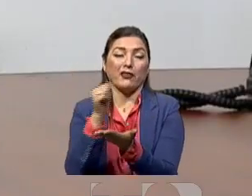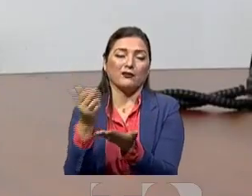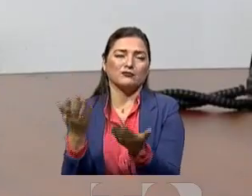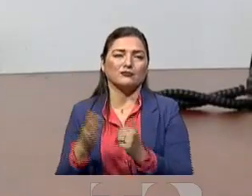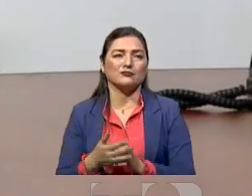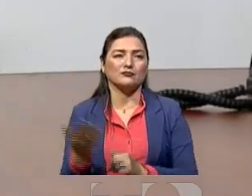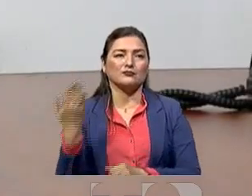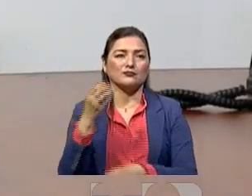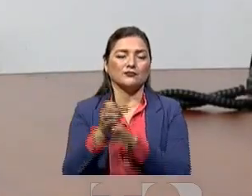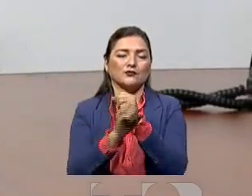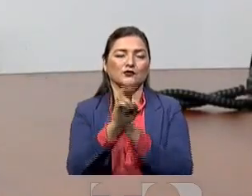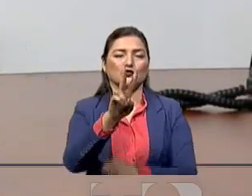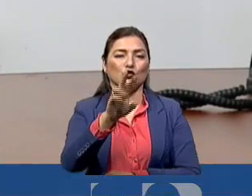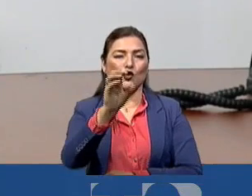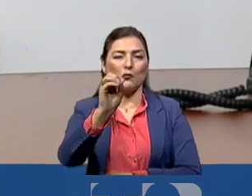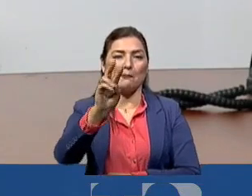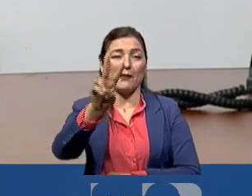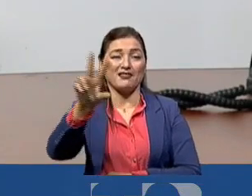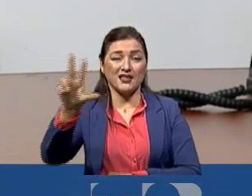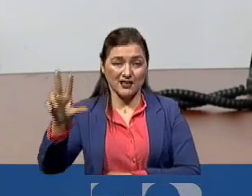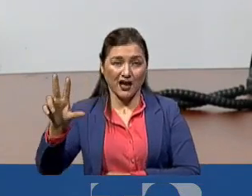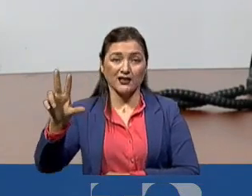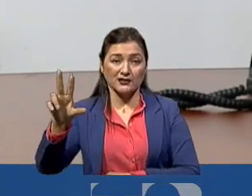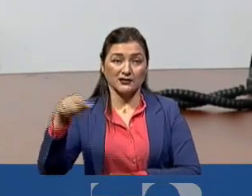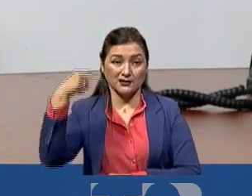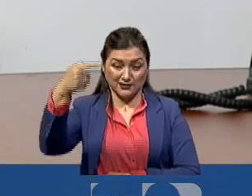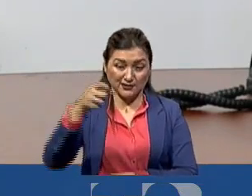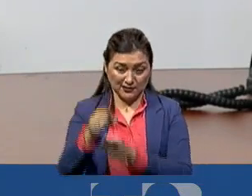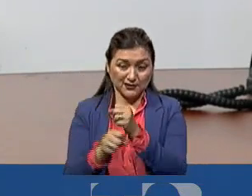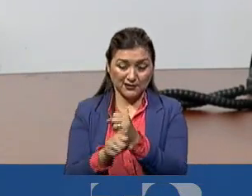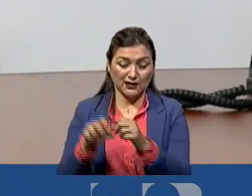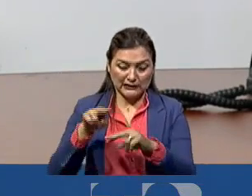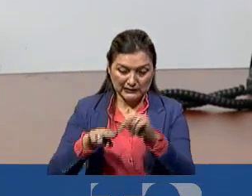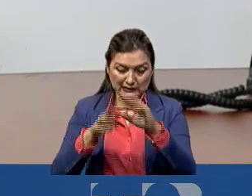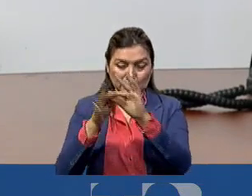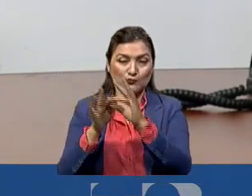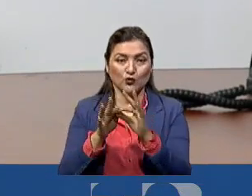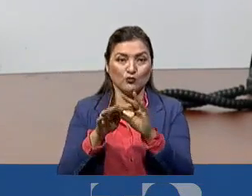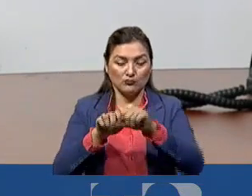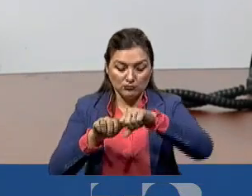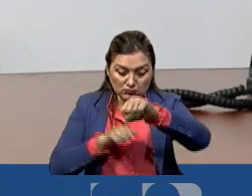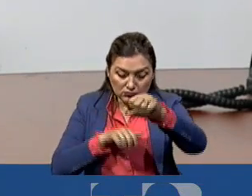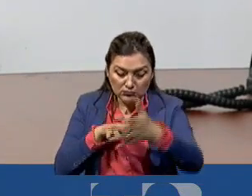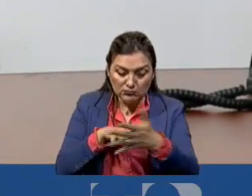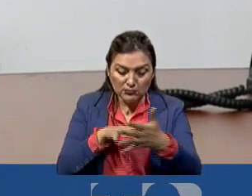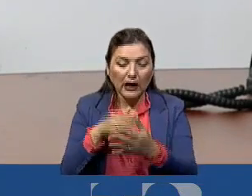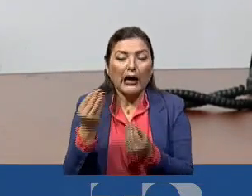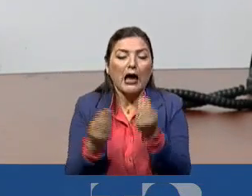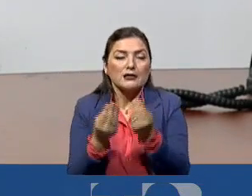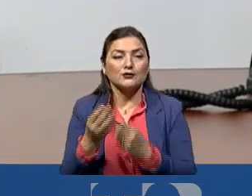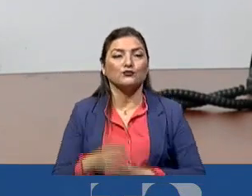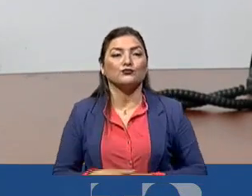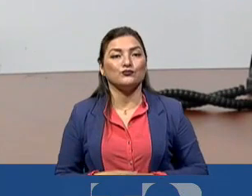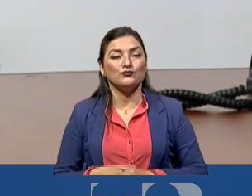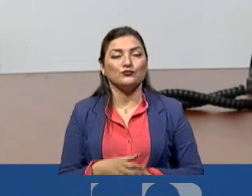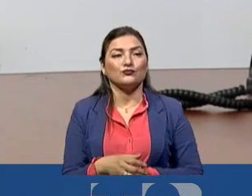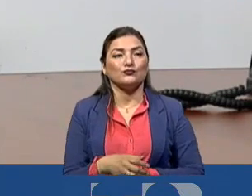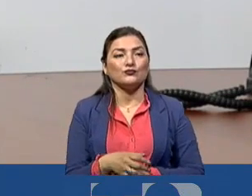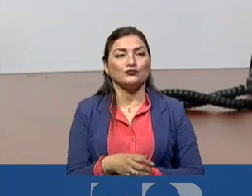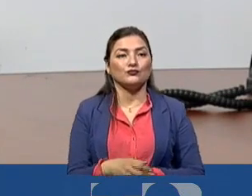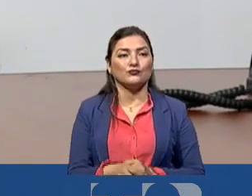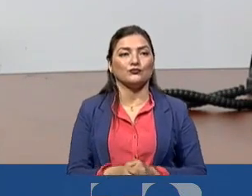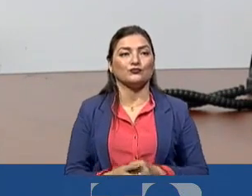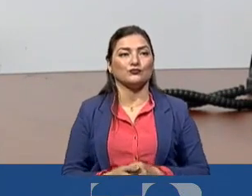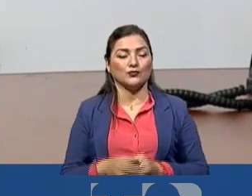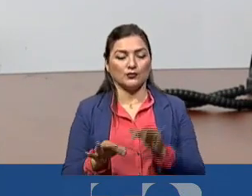2023 sería la reparación que ya nos determine el estudio que hacer actualmente sería una tramitación directa